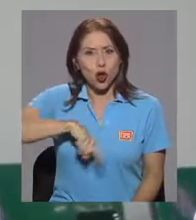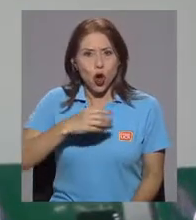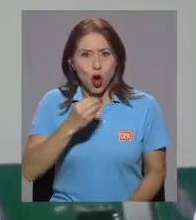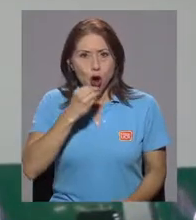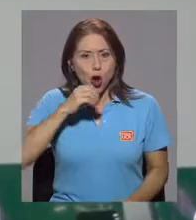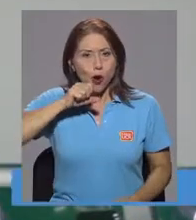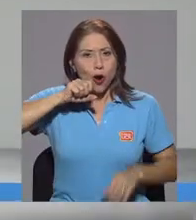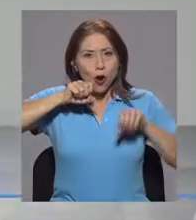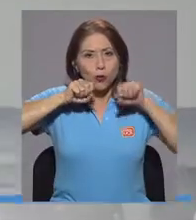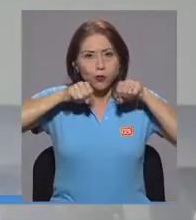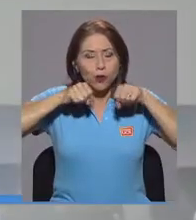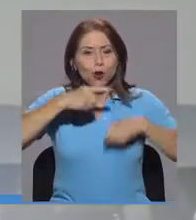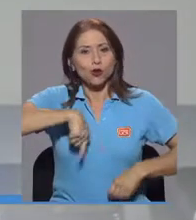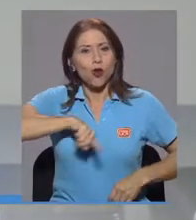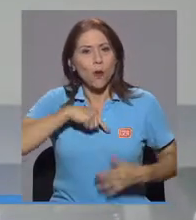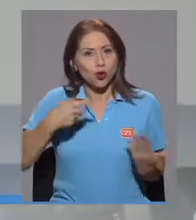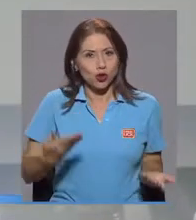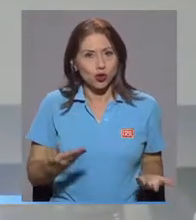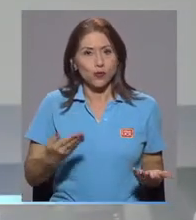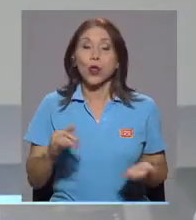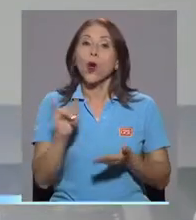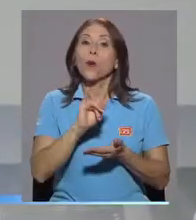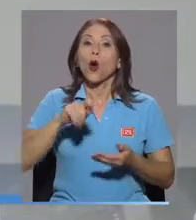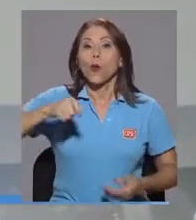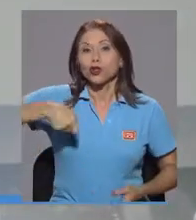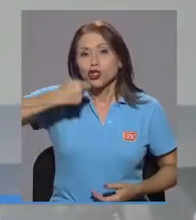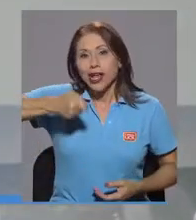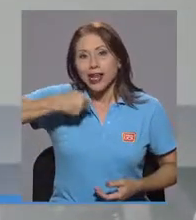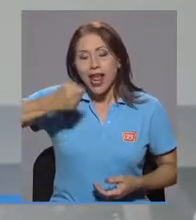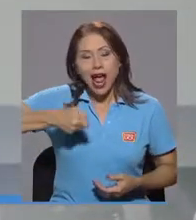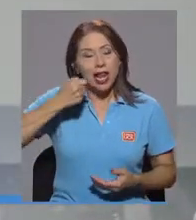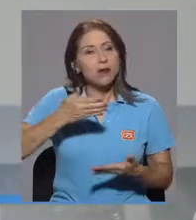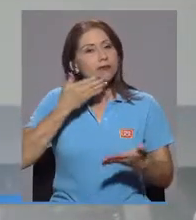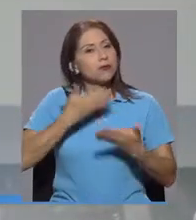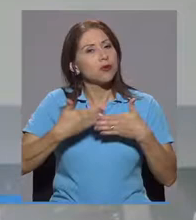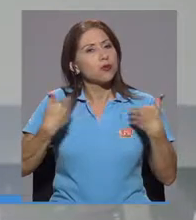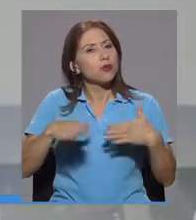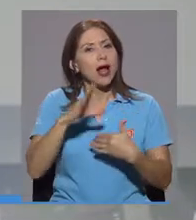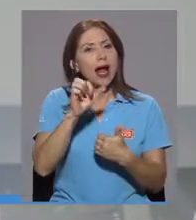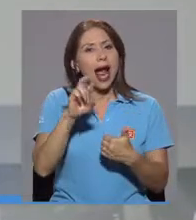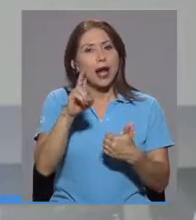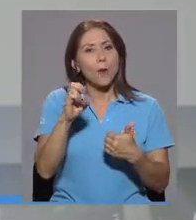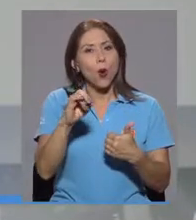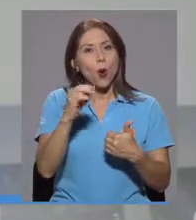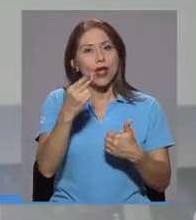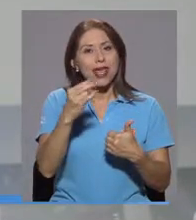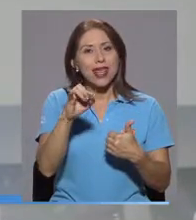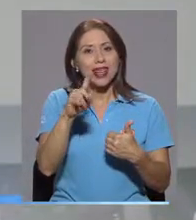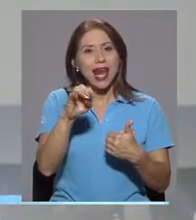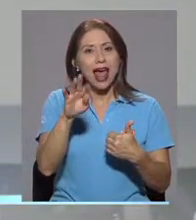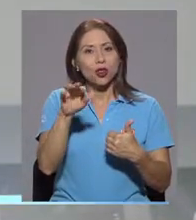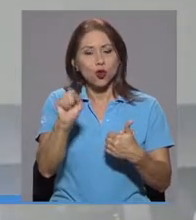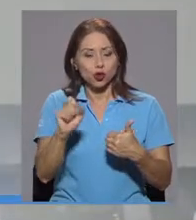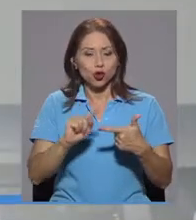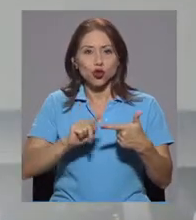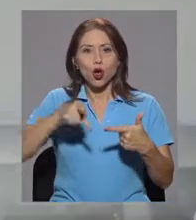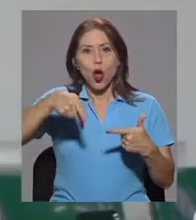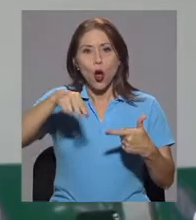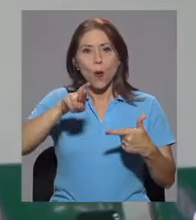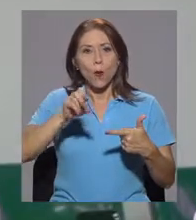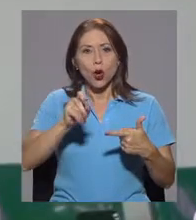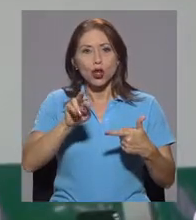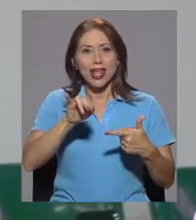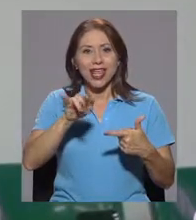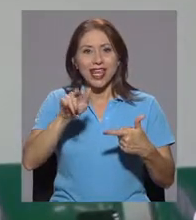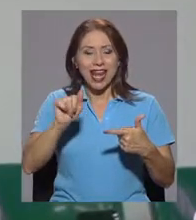Específicamente, como cereal, es una rica fuente de carbohidratos, proteína, inclusive micronutrientes,